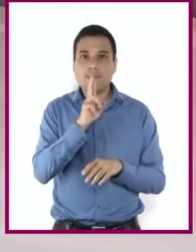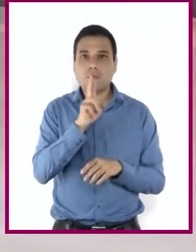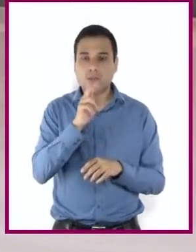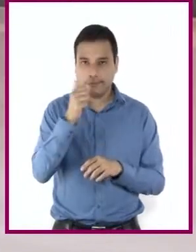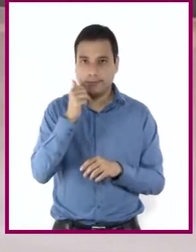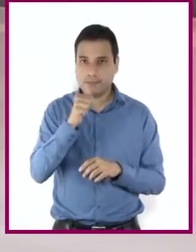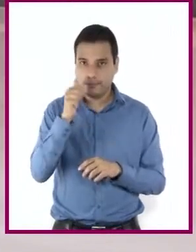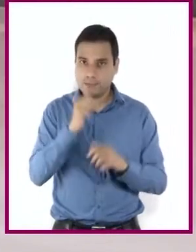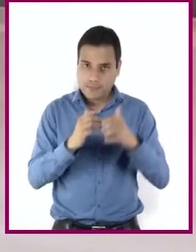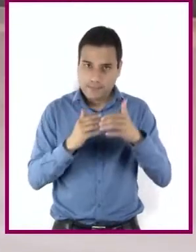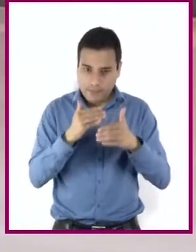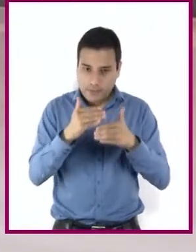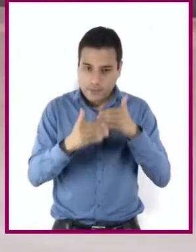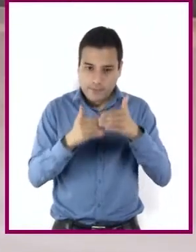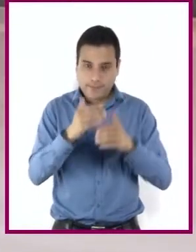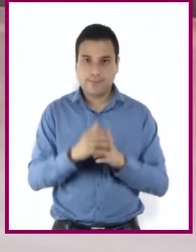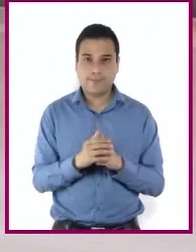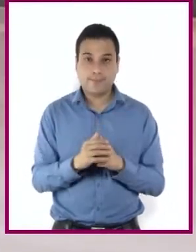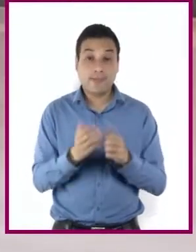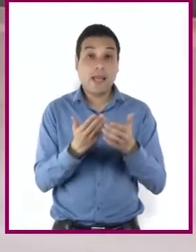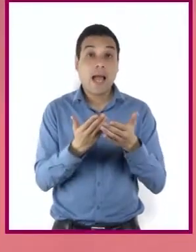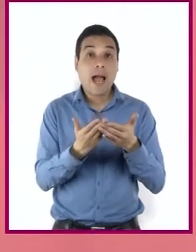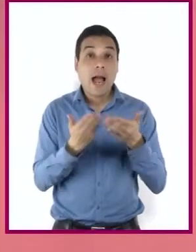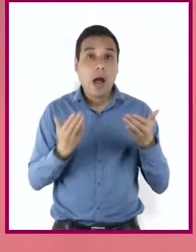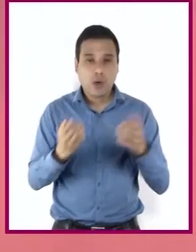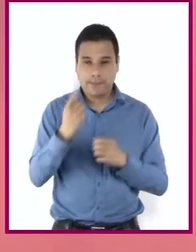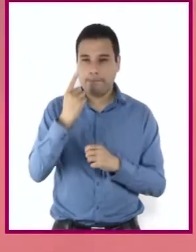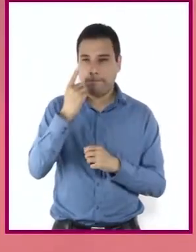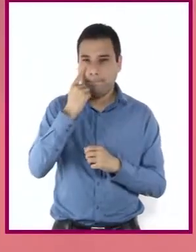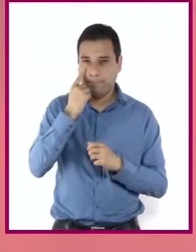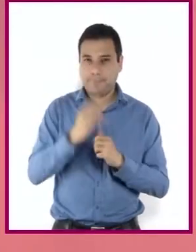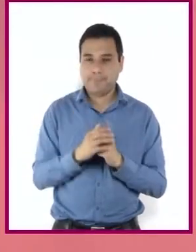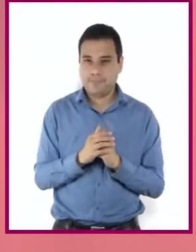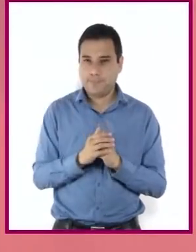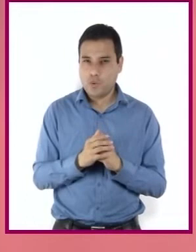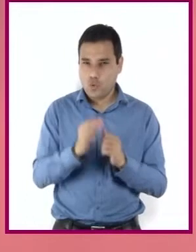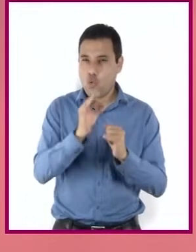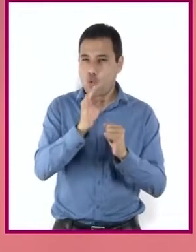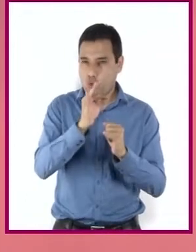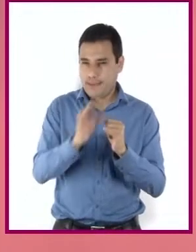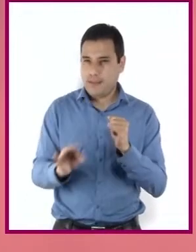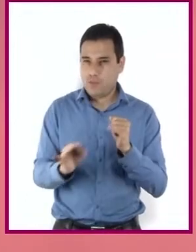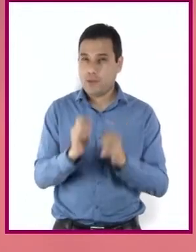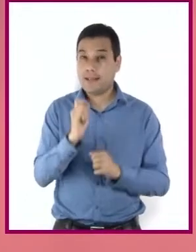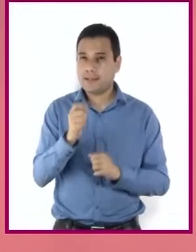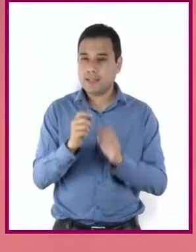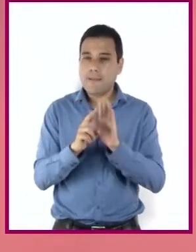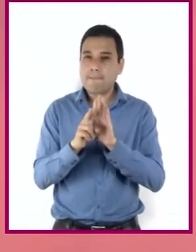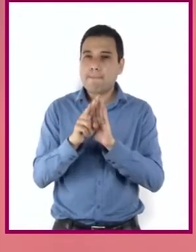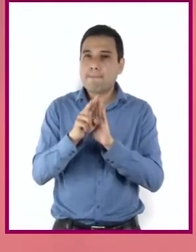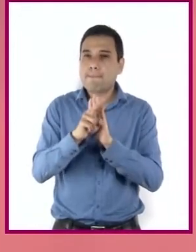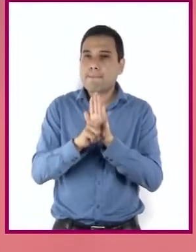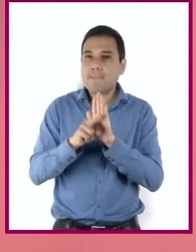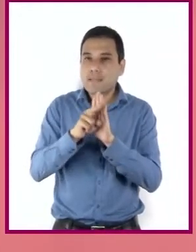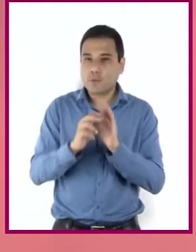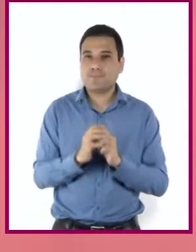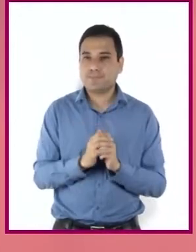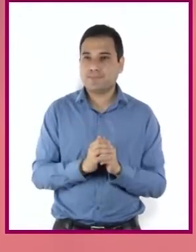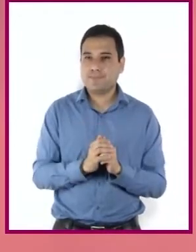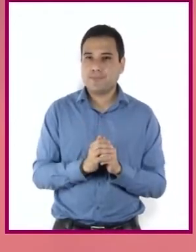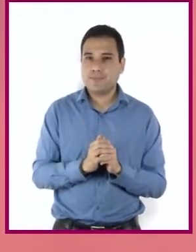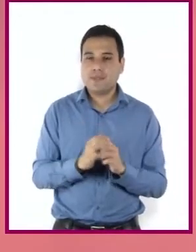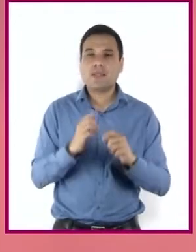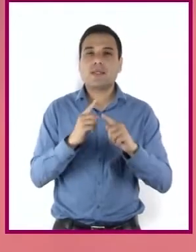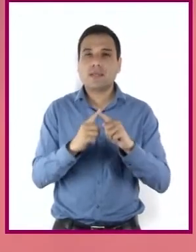necesario. Ahora veremos el último producto, que consiste en un video proporcionado por la alumna